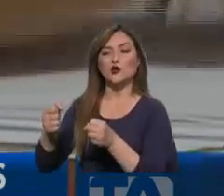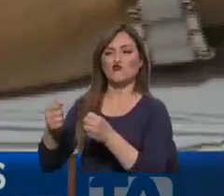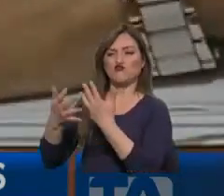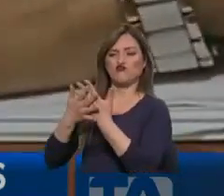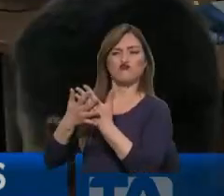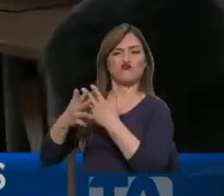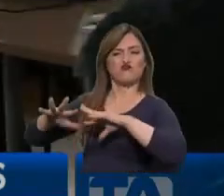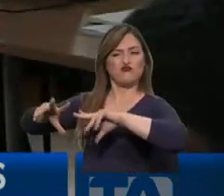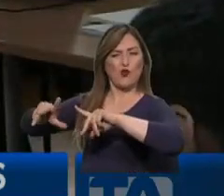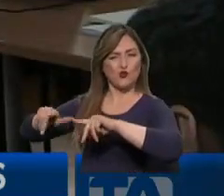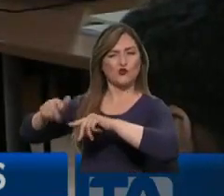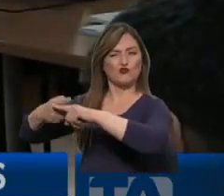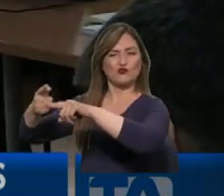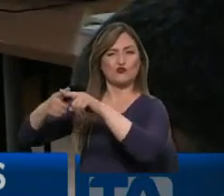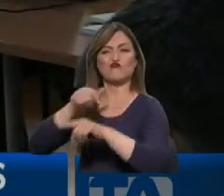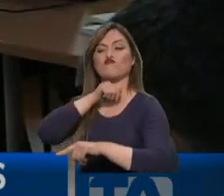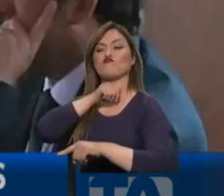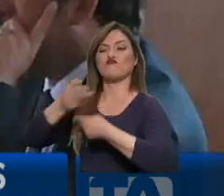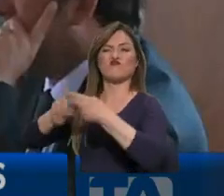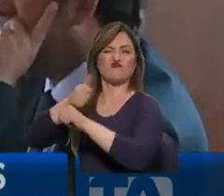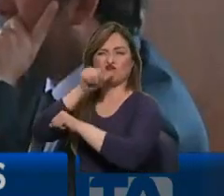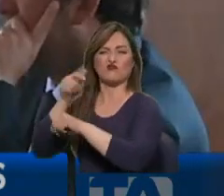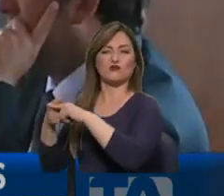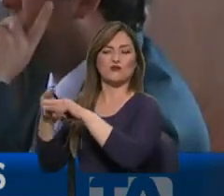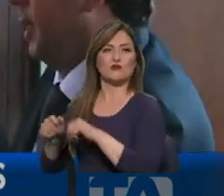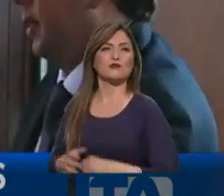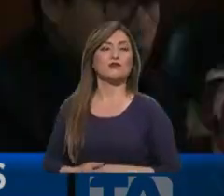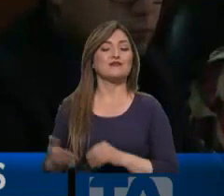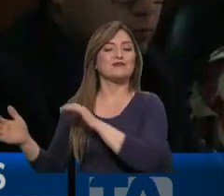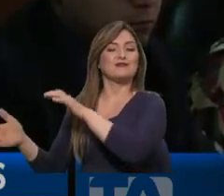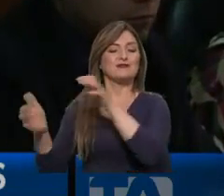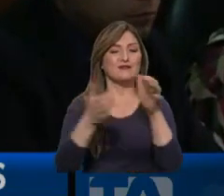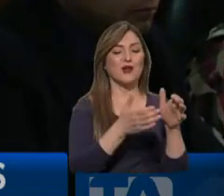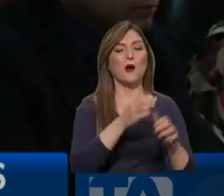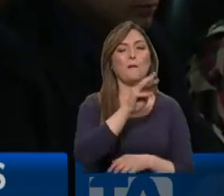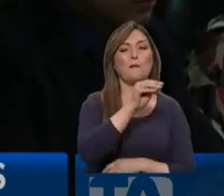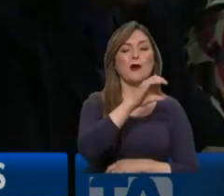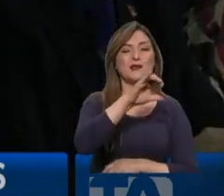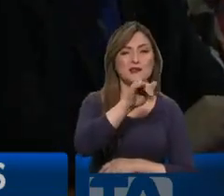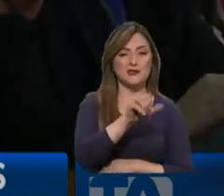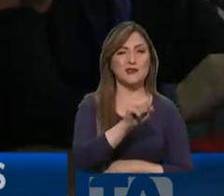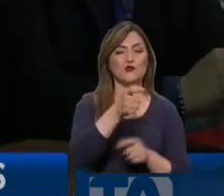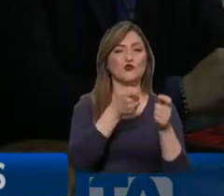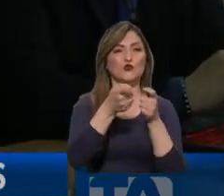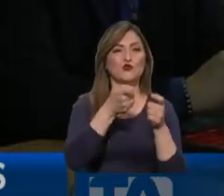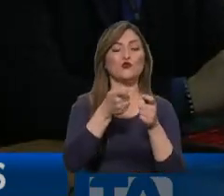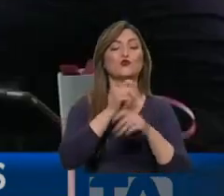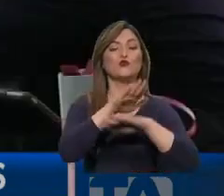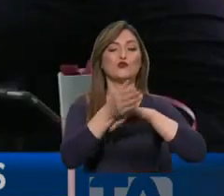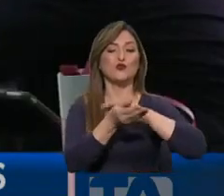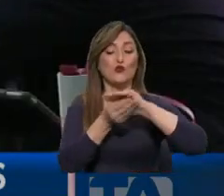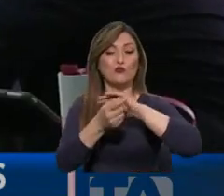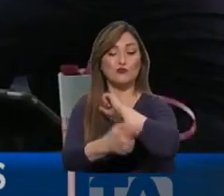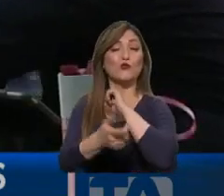causado controversia. Por ejemplo, esta sala presidida por Macías Fernández resolvió que la fase de ejecución de penas del caso